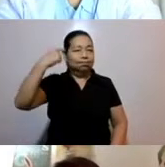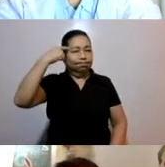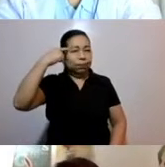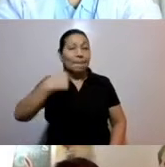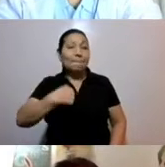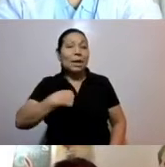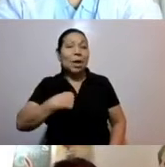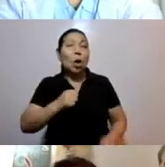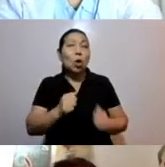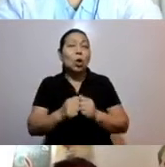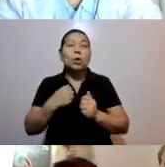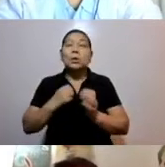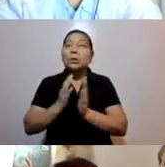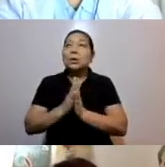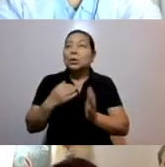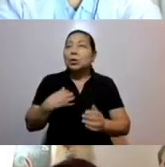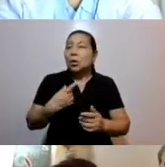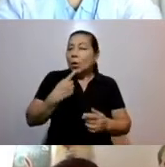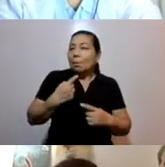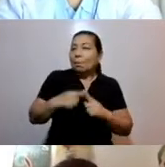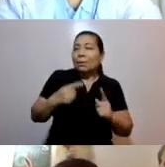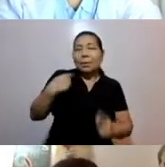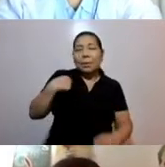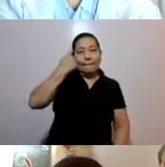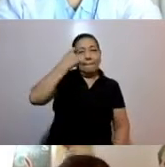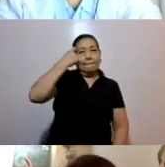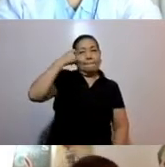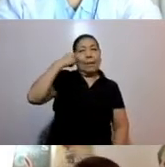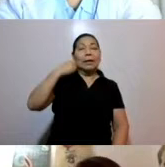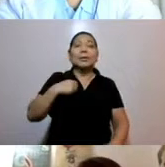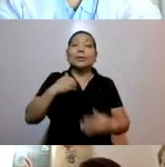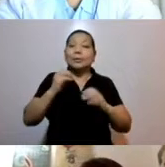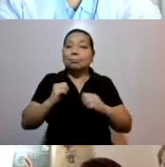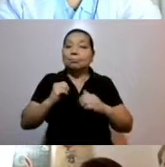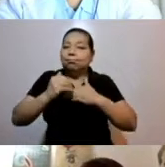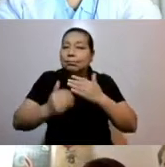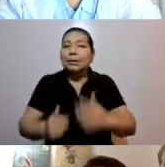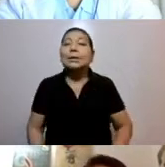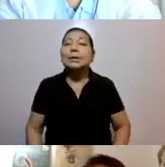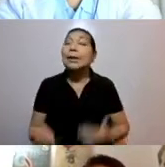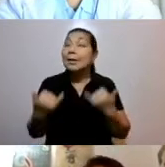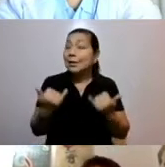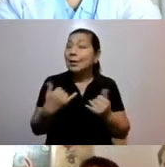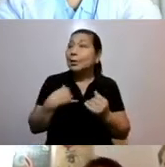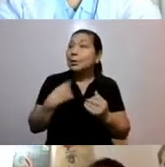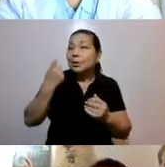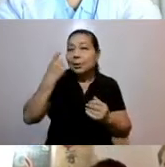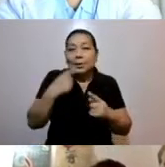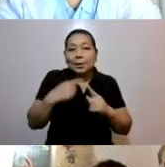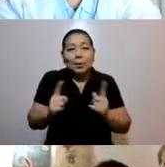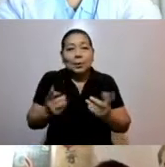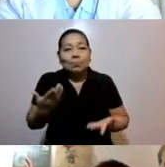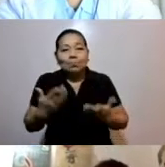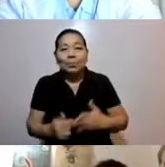y entro con esa ansiedad de performance que me lleva a que esta ansiedad de